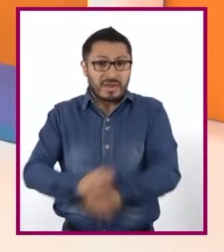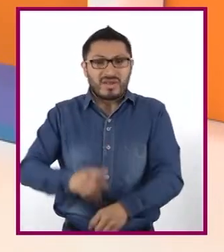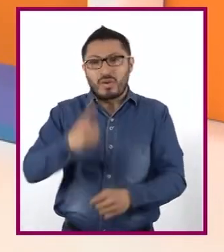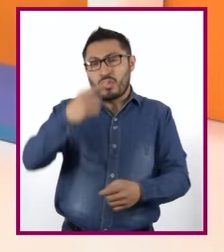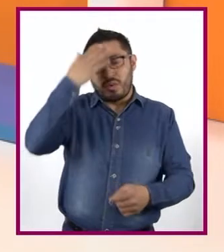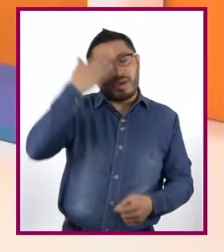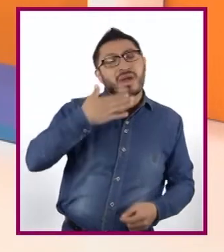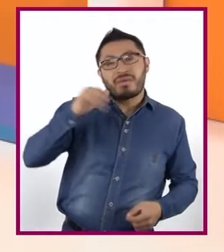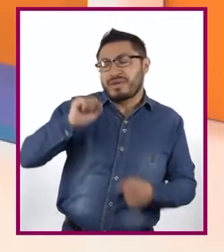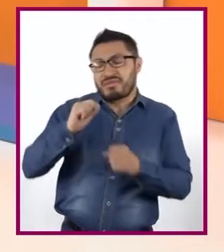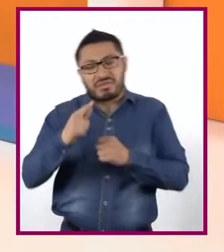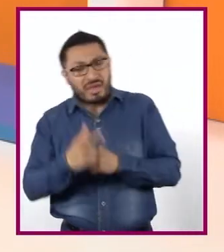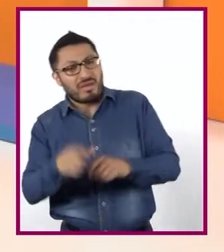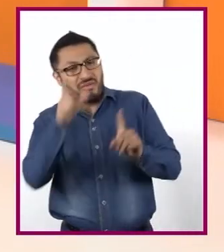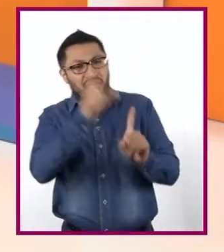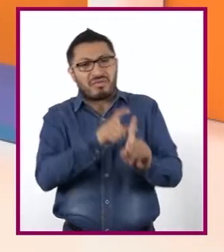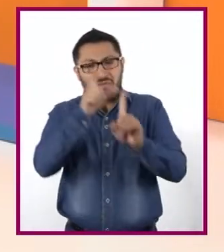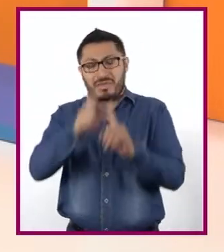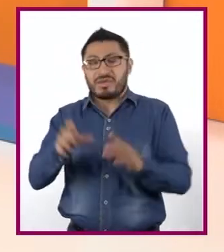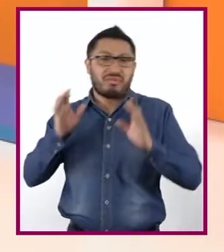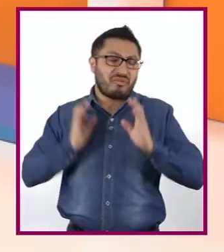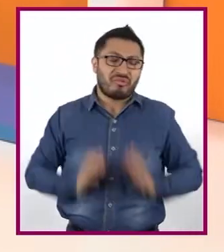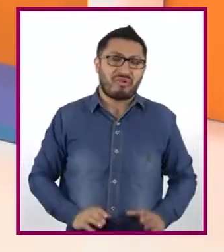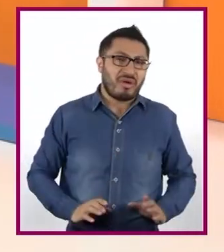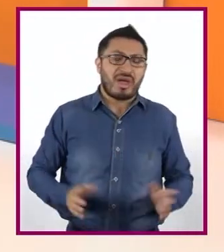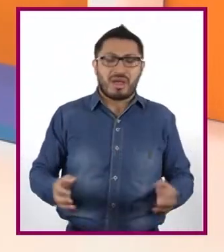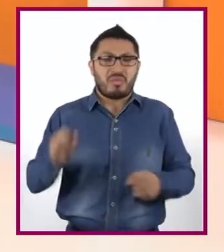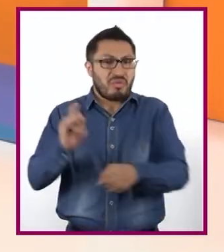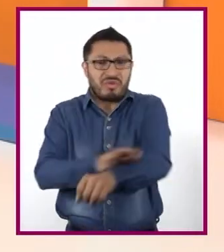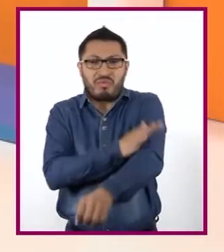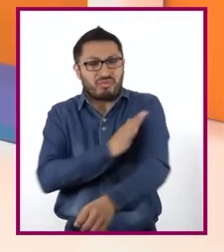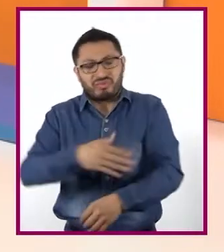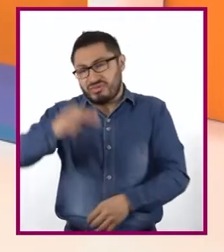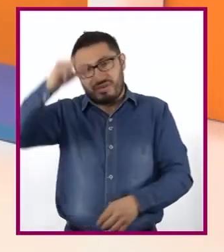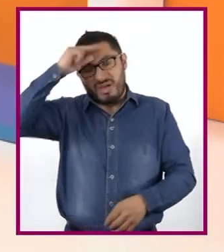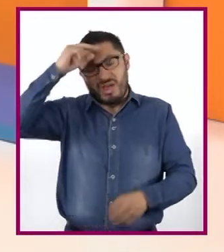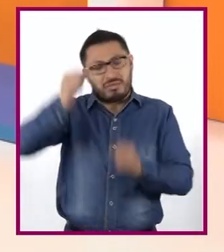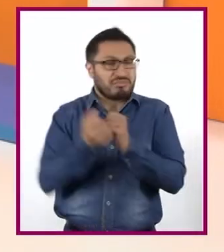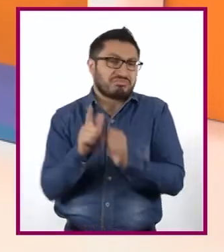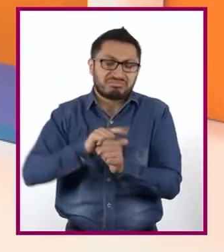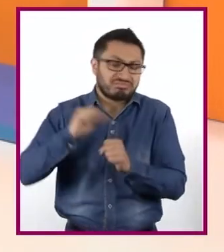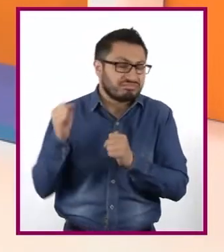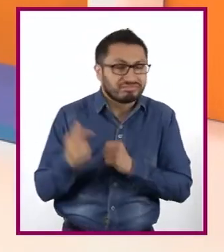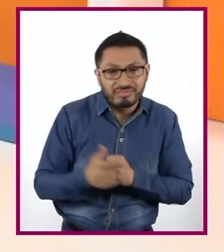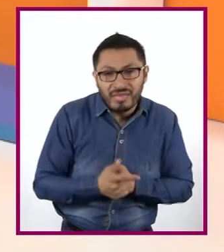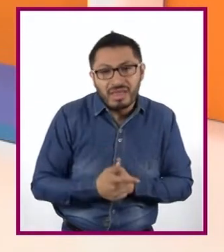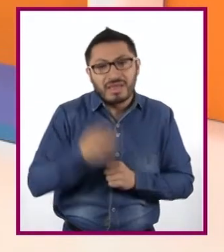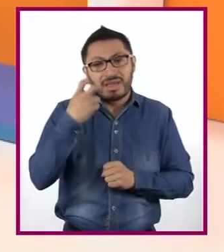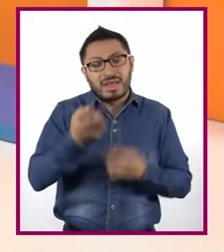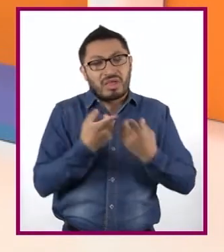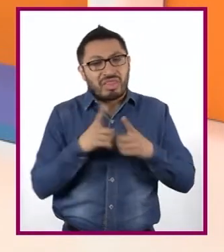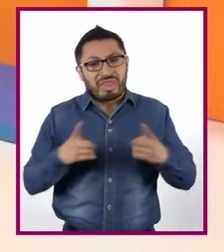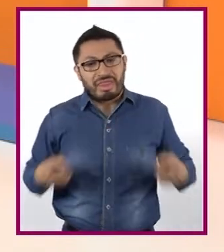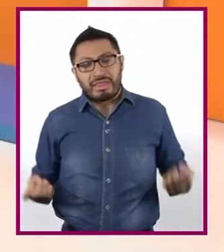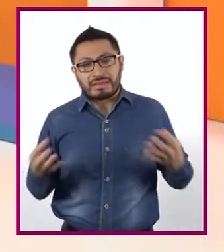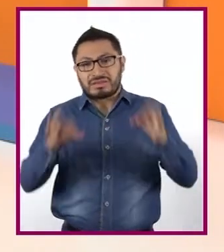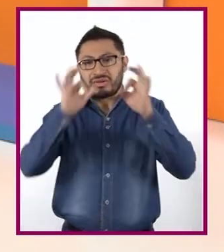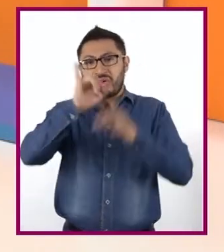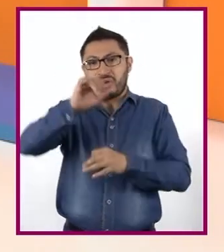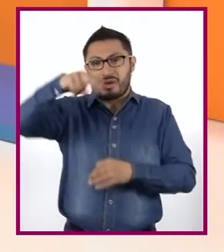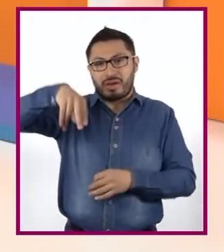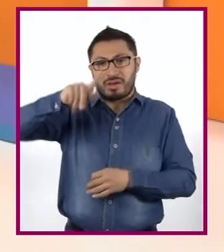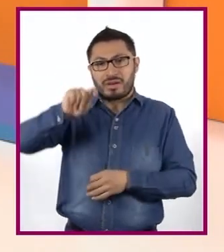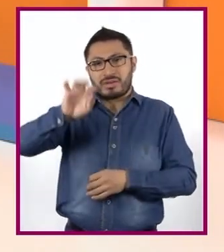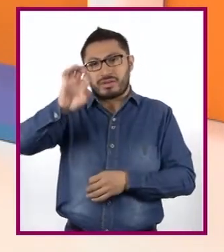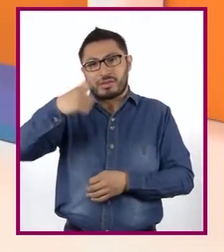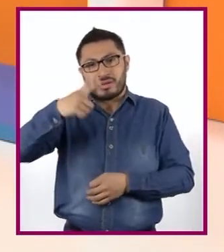habilidad de la persona en lo físico, emocional, intelectual o social. Le llamamos desarrollo integral, cuando estas